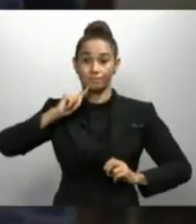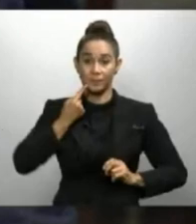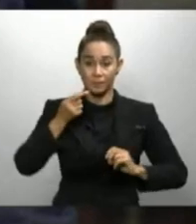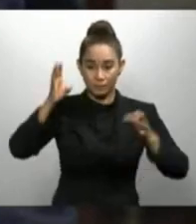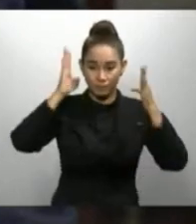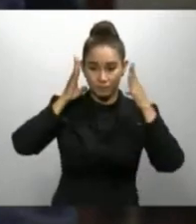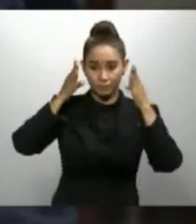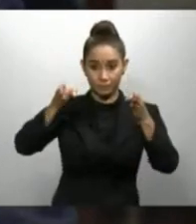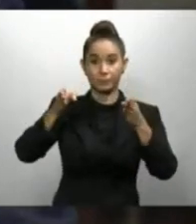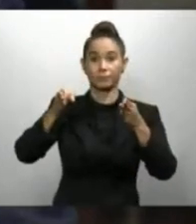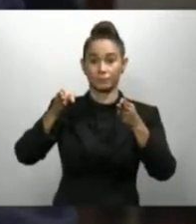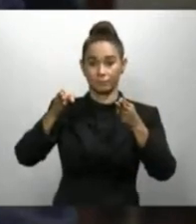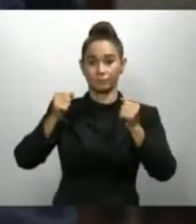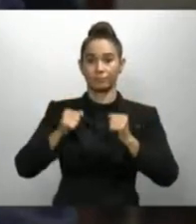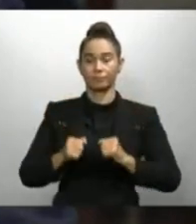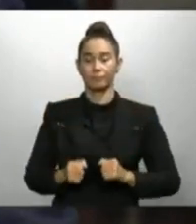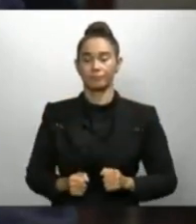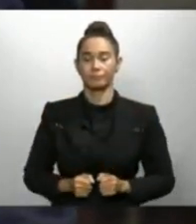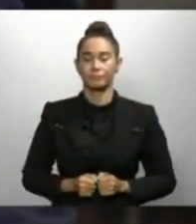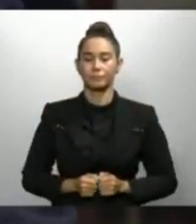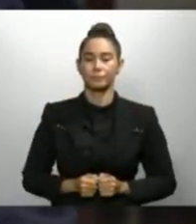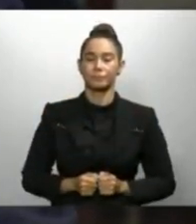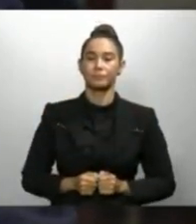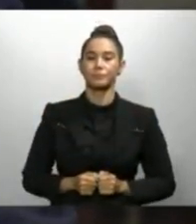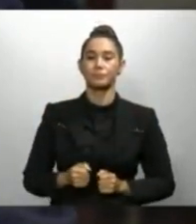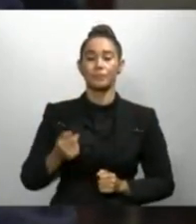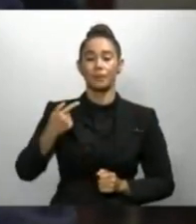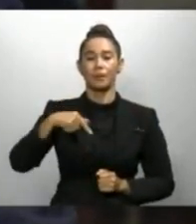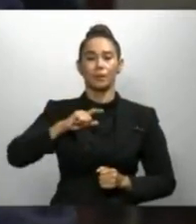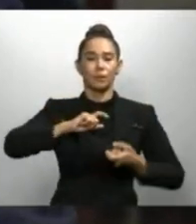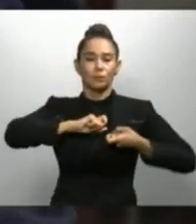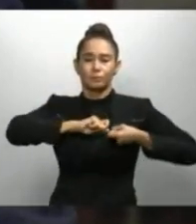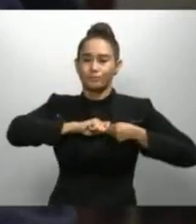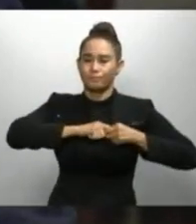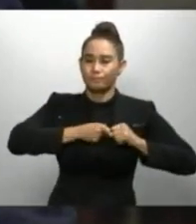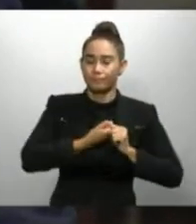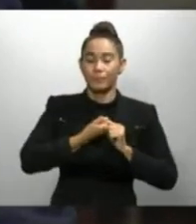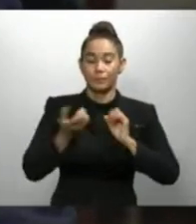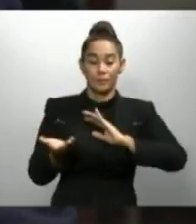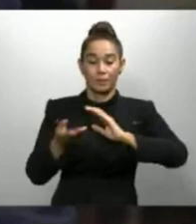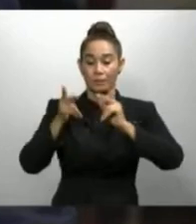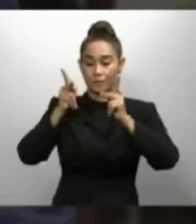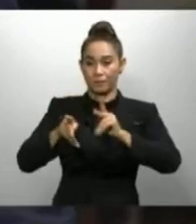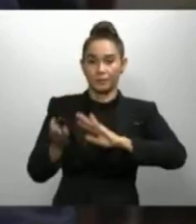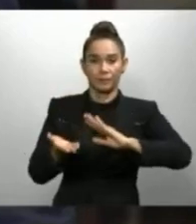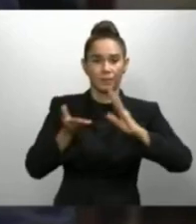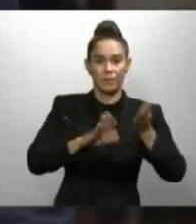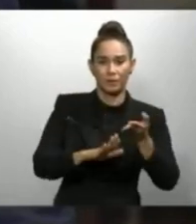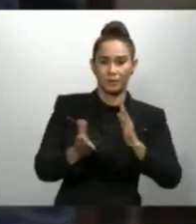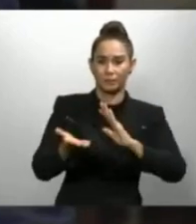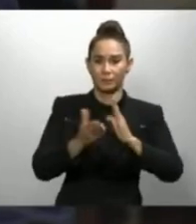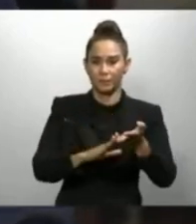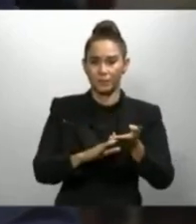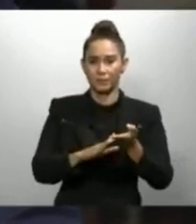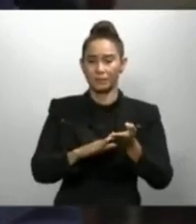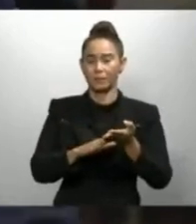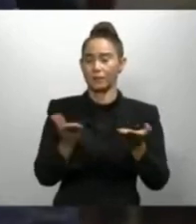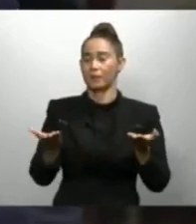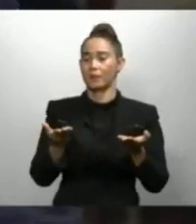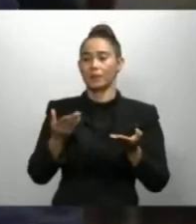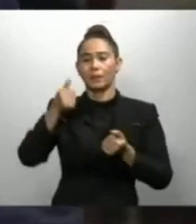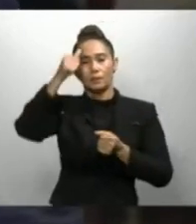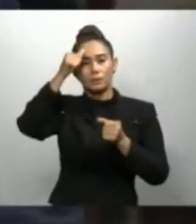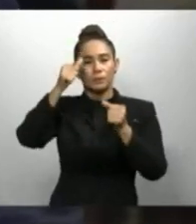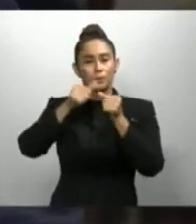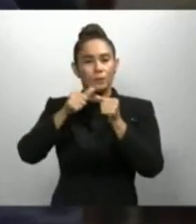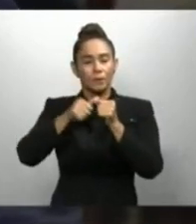y responsabilidad, porque cada muerte nos duele y cada víctima nos recuerda la deuda histórica